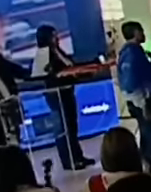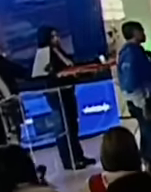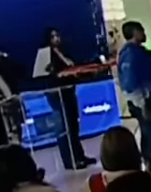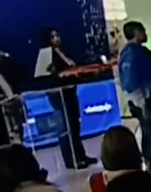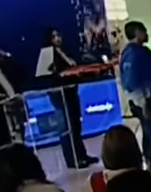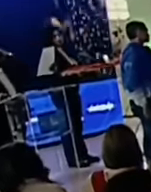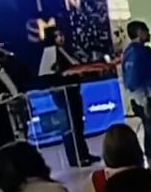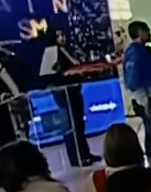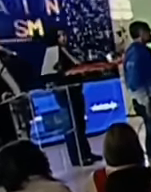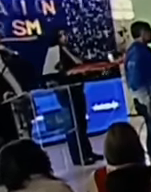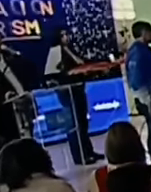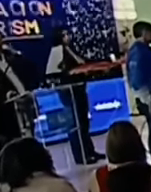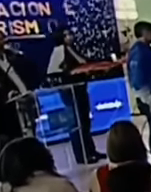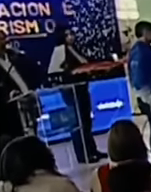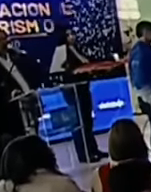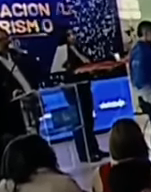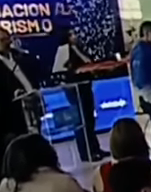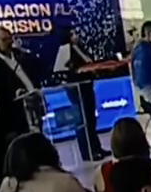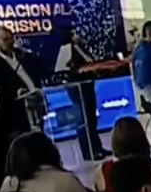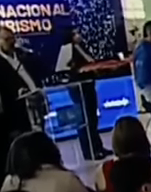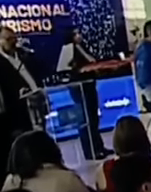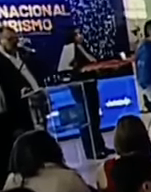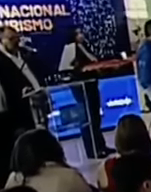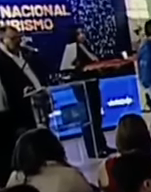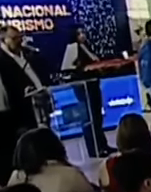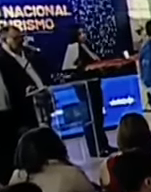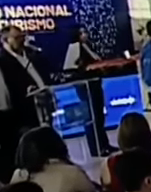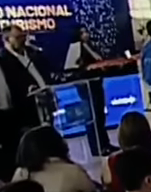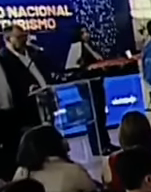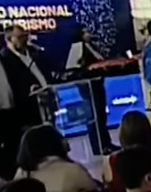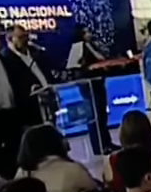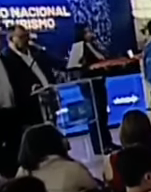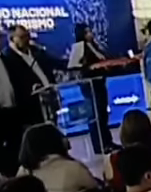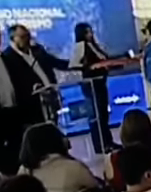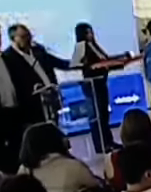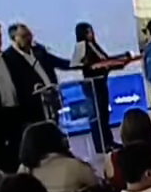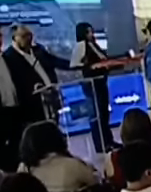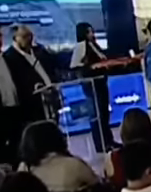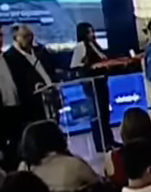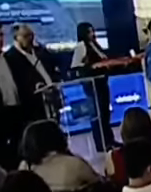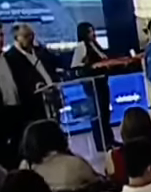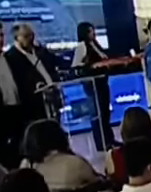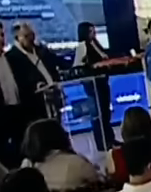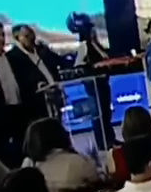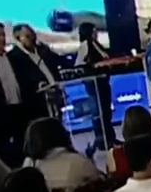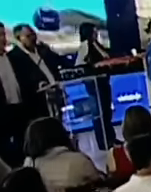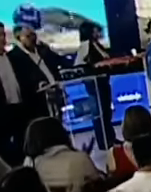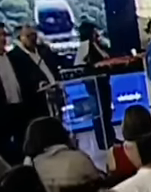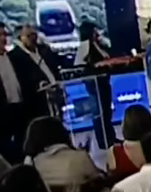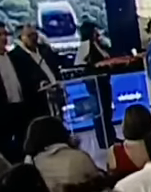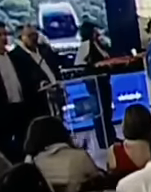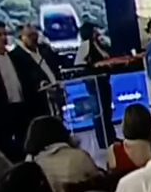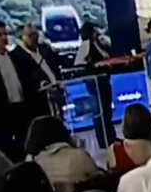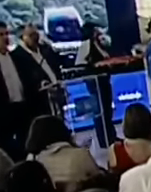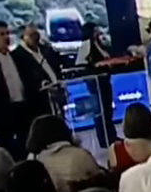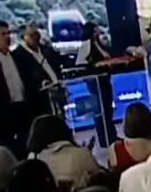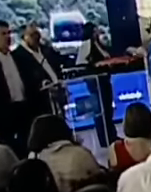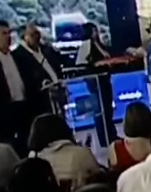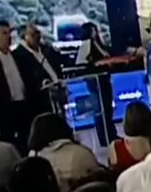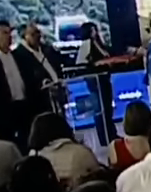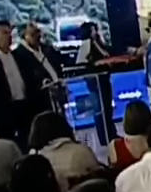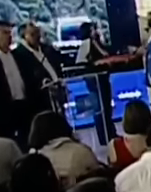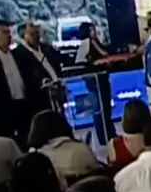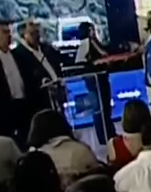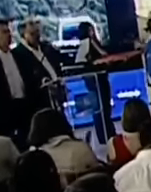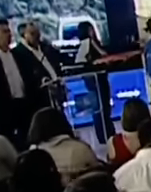Categoría transporte turístico, ganador sistema teleférico Guaraira Repano, Caracas. Recibe Víctor